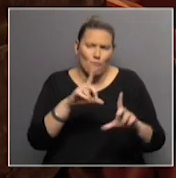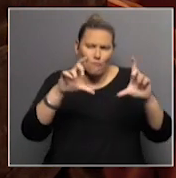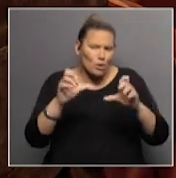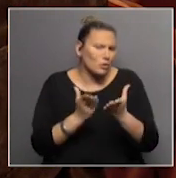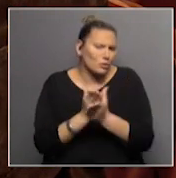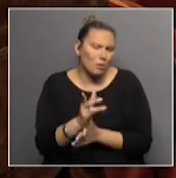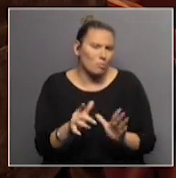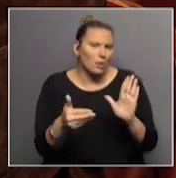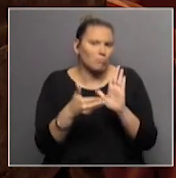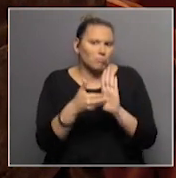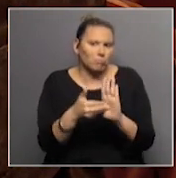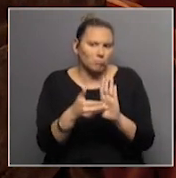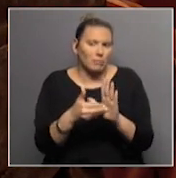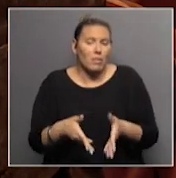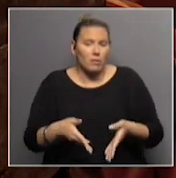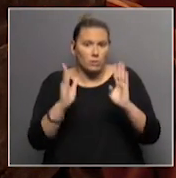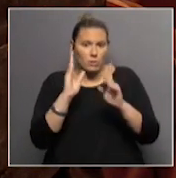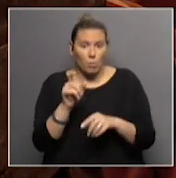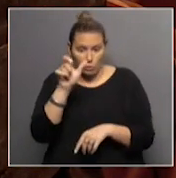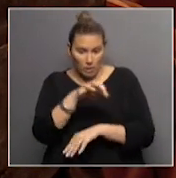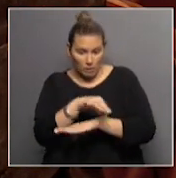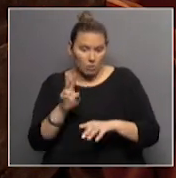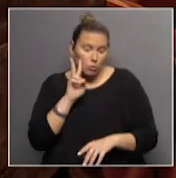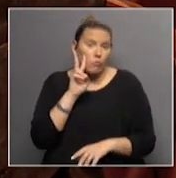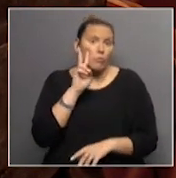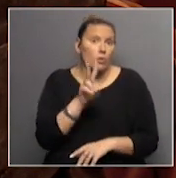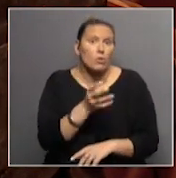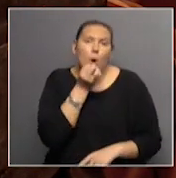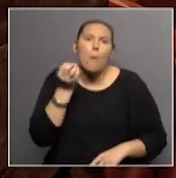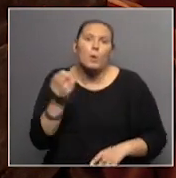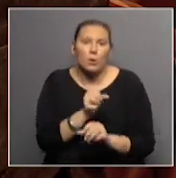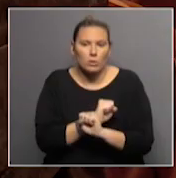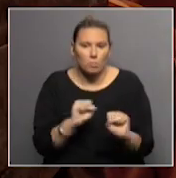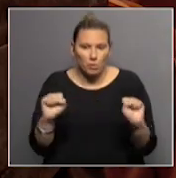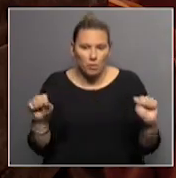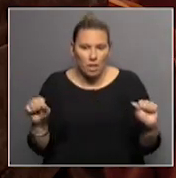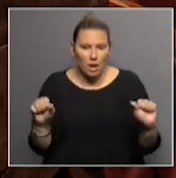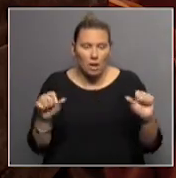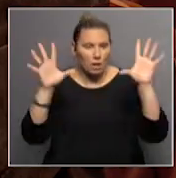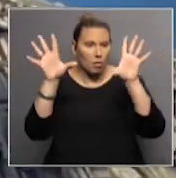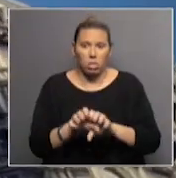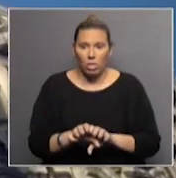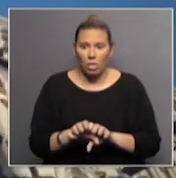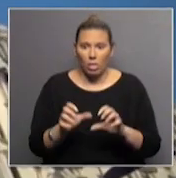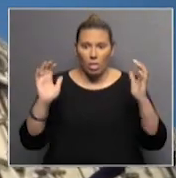está Palacio Salvo, cuando Le Corbusier lo vio, dijo que lo mejor que se podía hacer con Palacio Salvo era